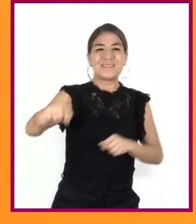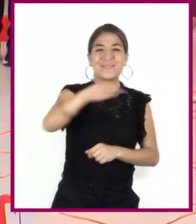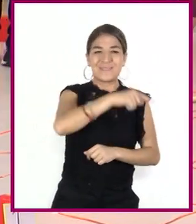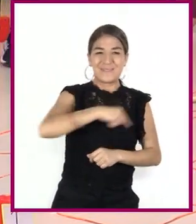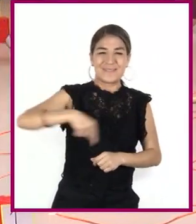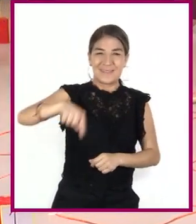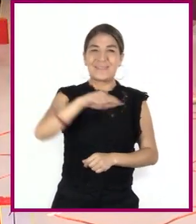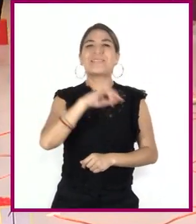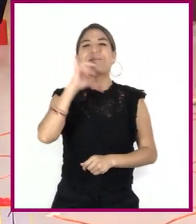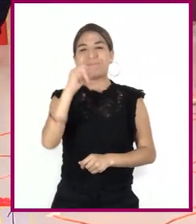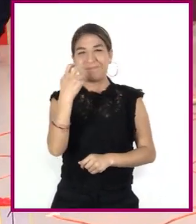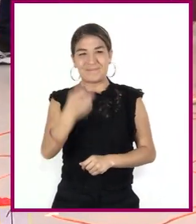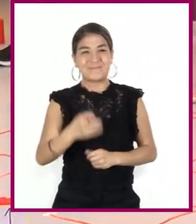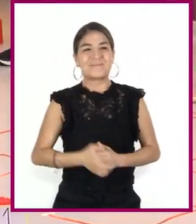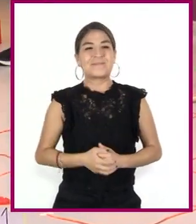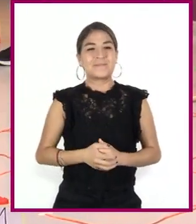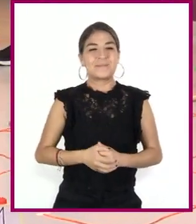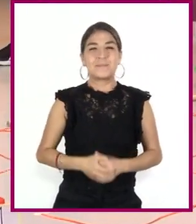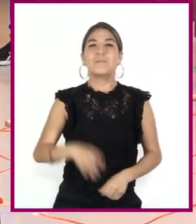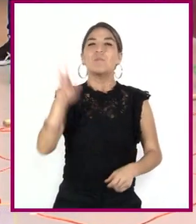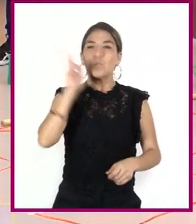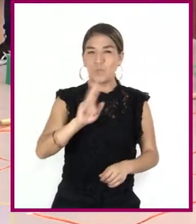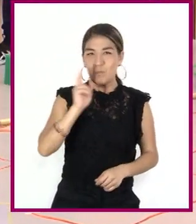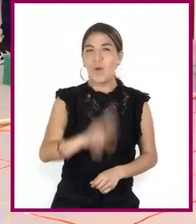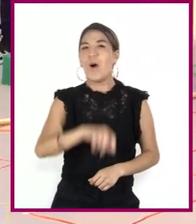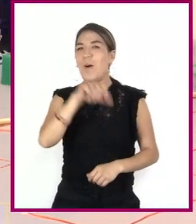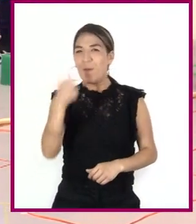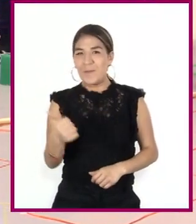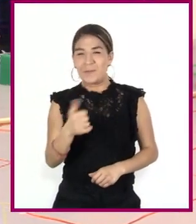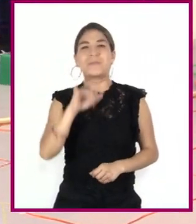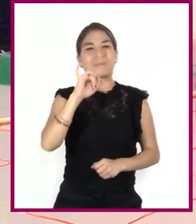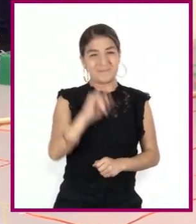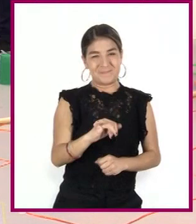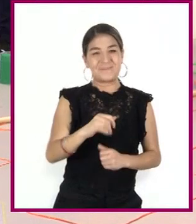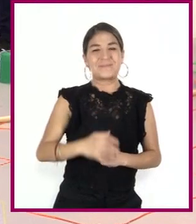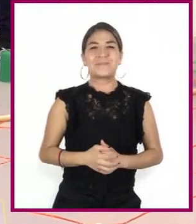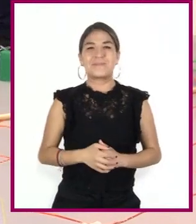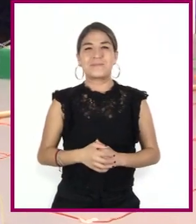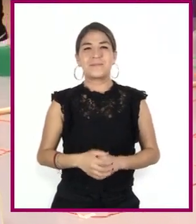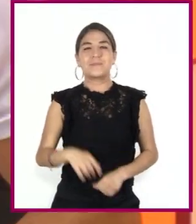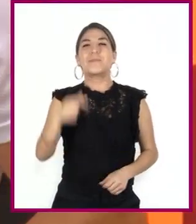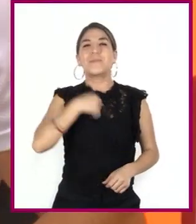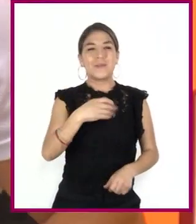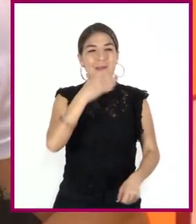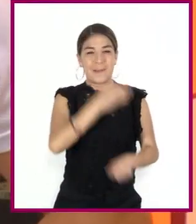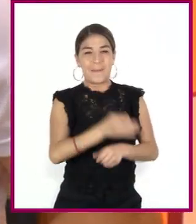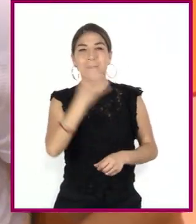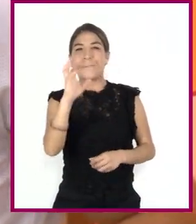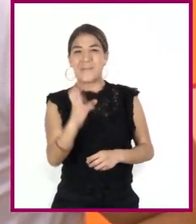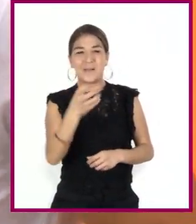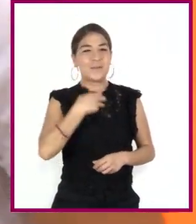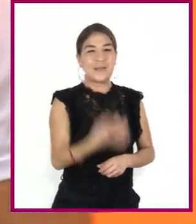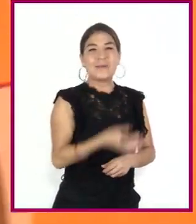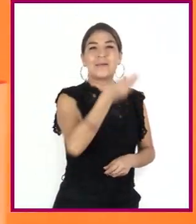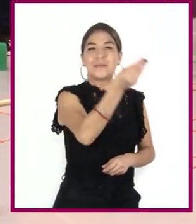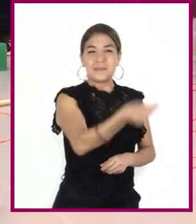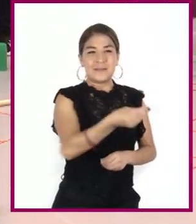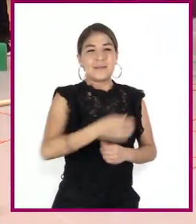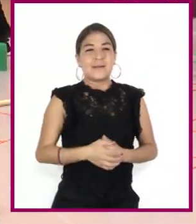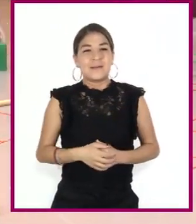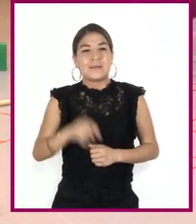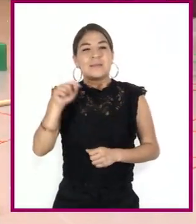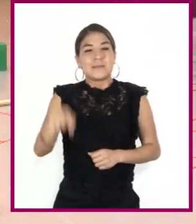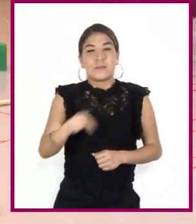ágiles, exactamente. ¿Probamos otra ronda? Perfecto. Perfecto. Bueno, te paso la pelota. Esta es